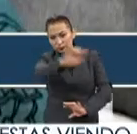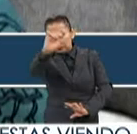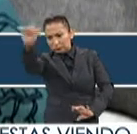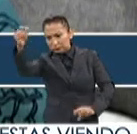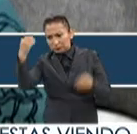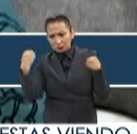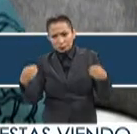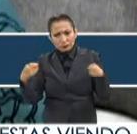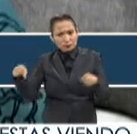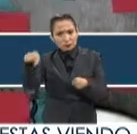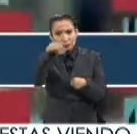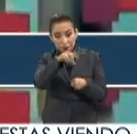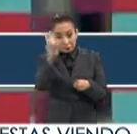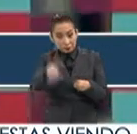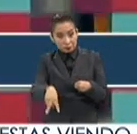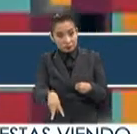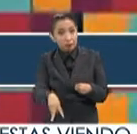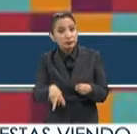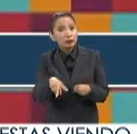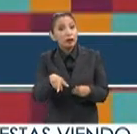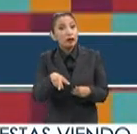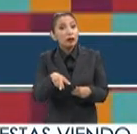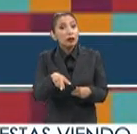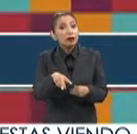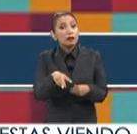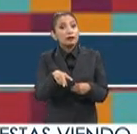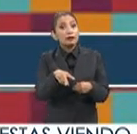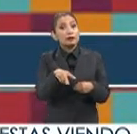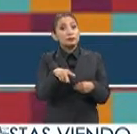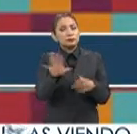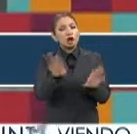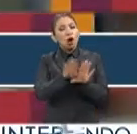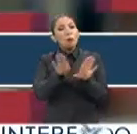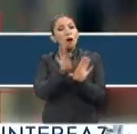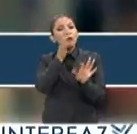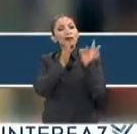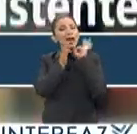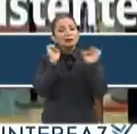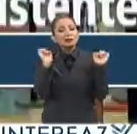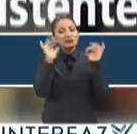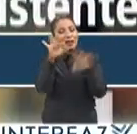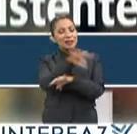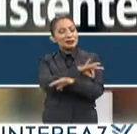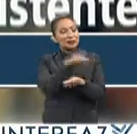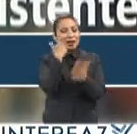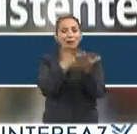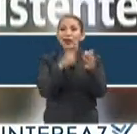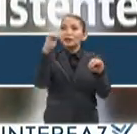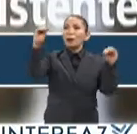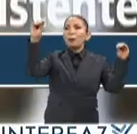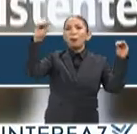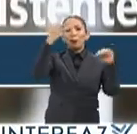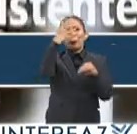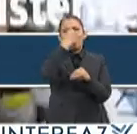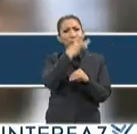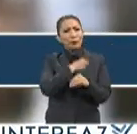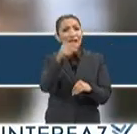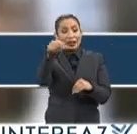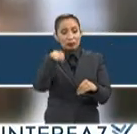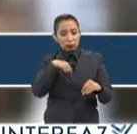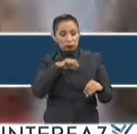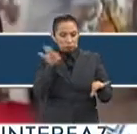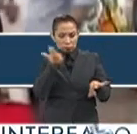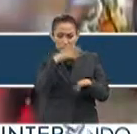profesionales. Entonces, es realmente como una fiesta del diseño de interiores de nuestro país, que nuestro